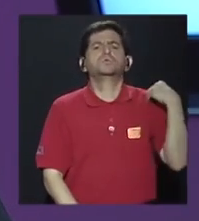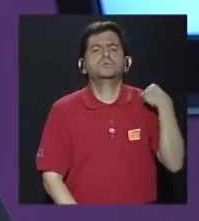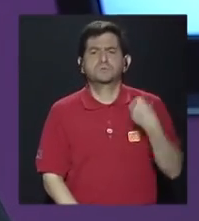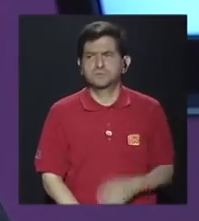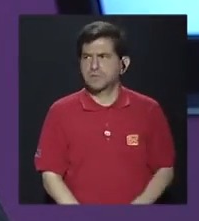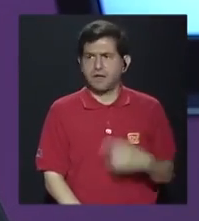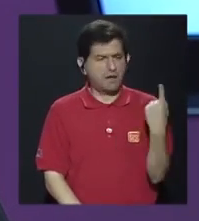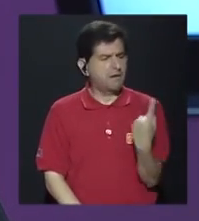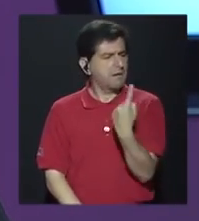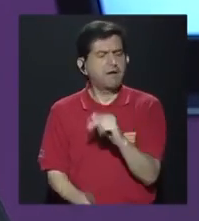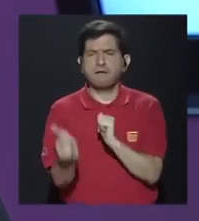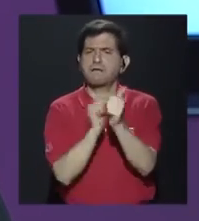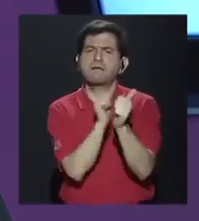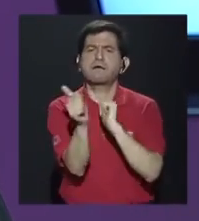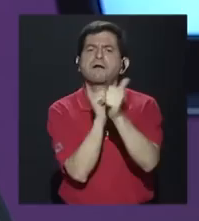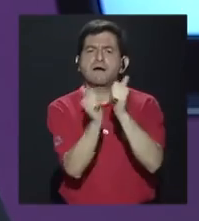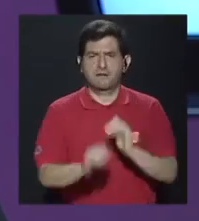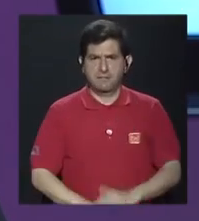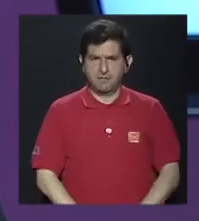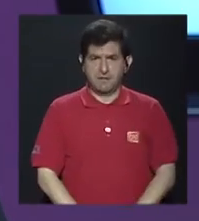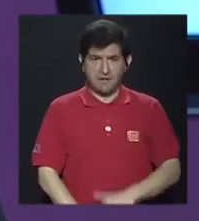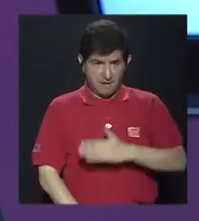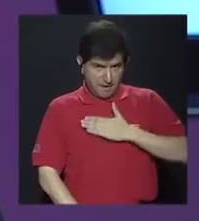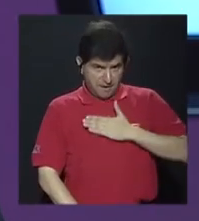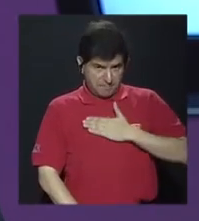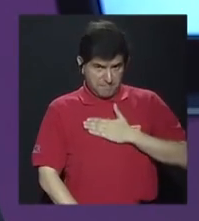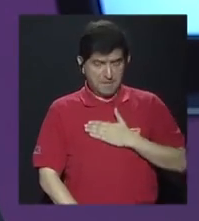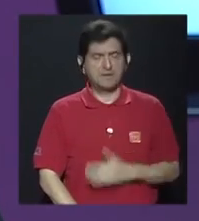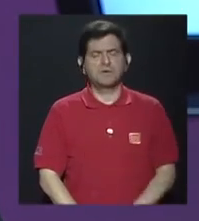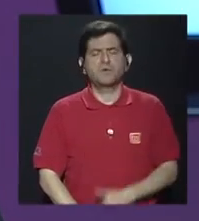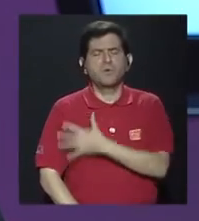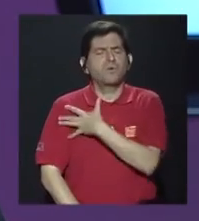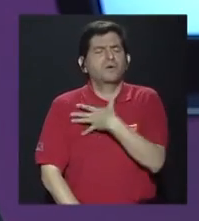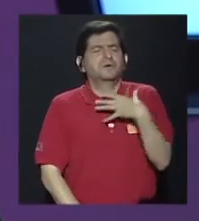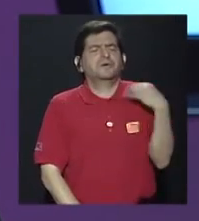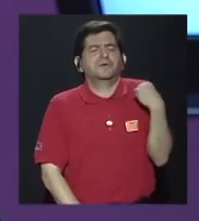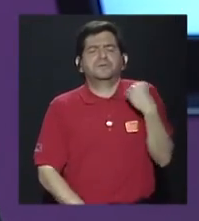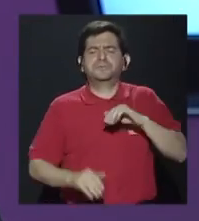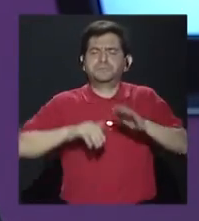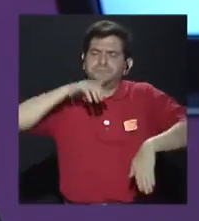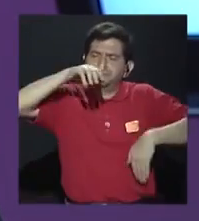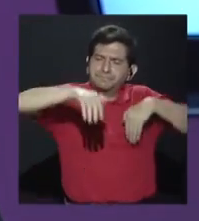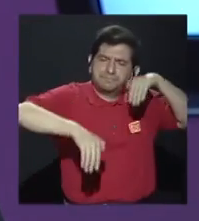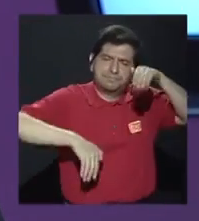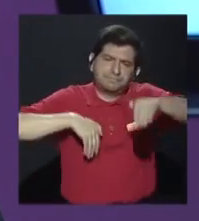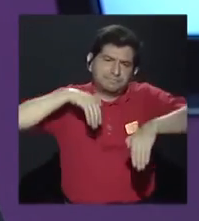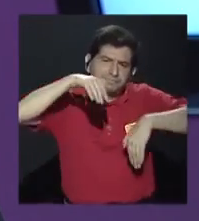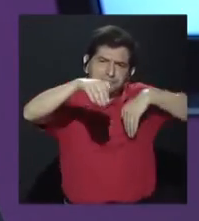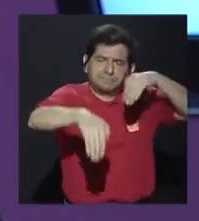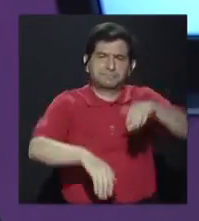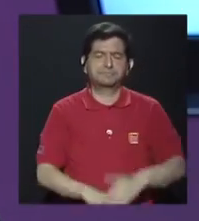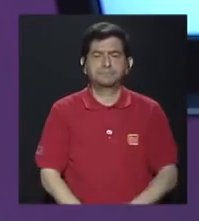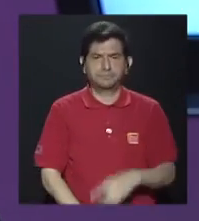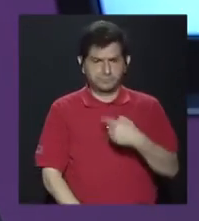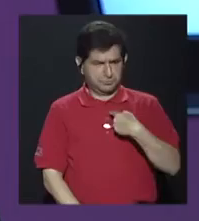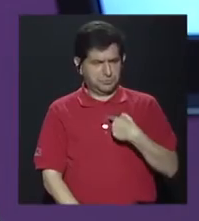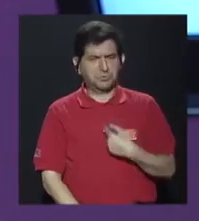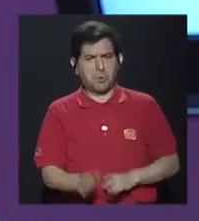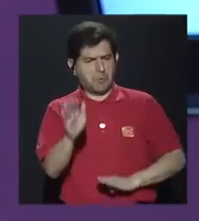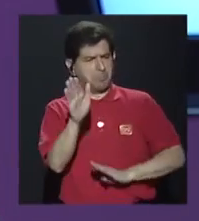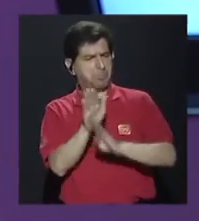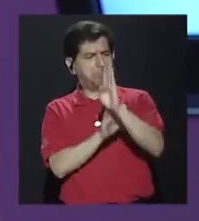cada deporte que nos gusta. A mí, en mi caso, me gusta mucho la natación, me gusta nadar, me he desenvuelto muy